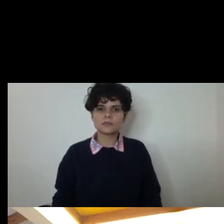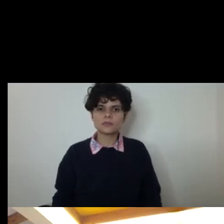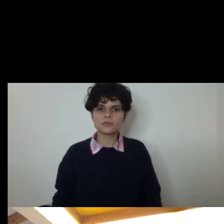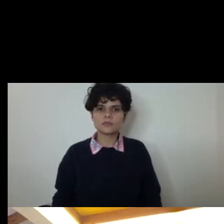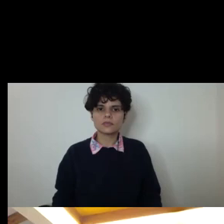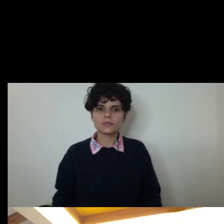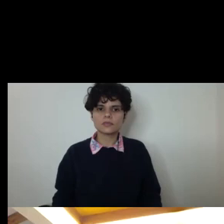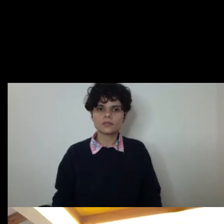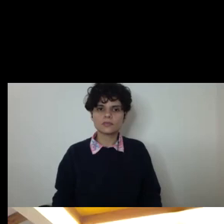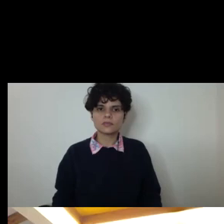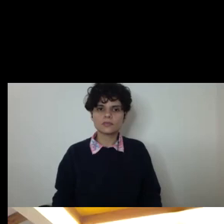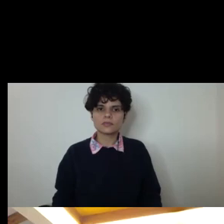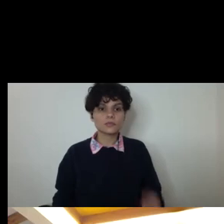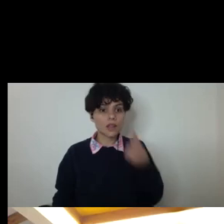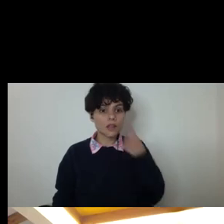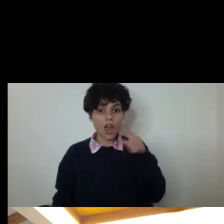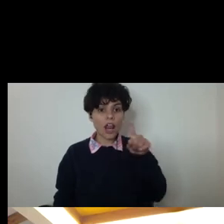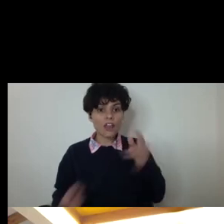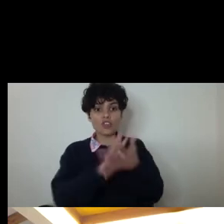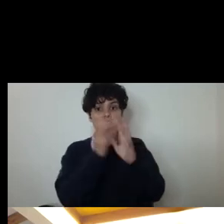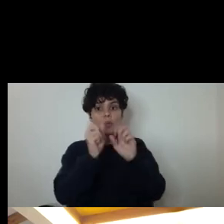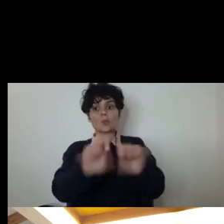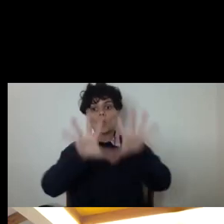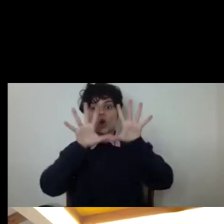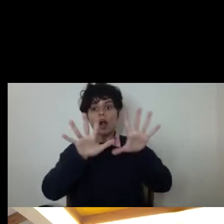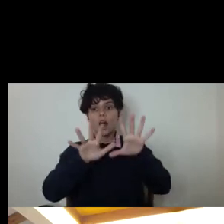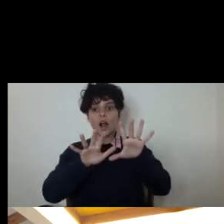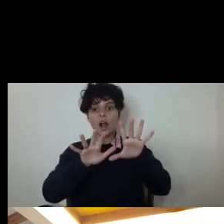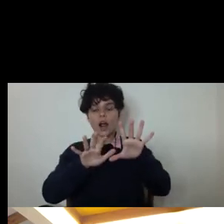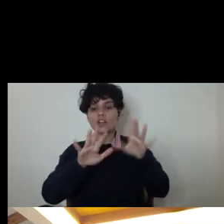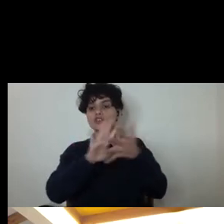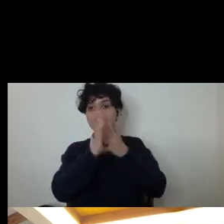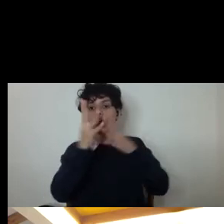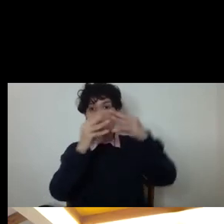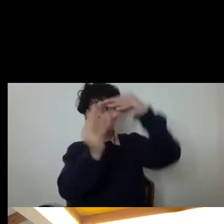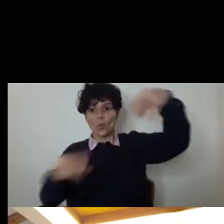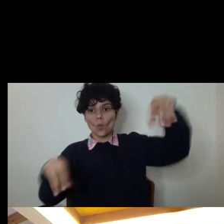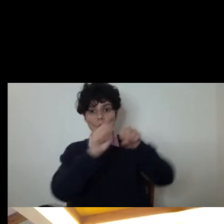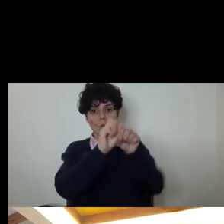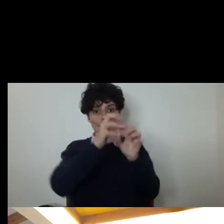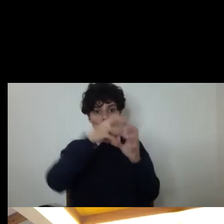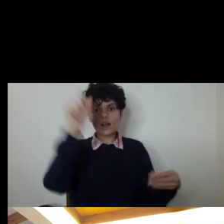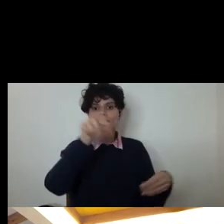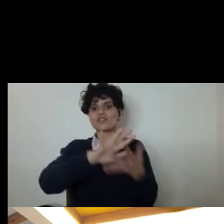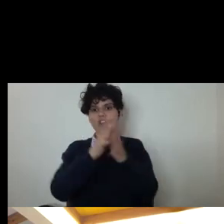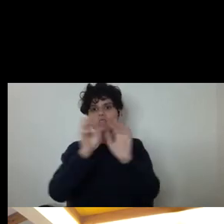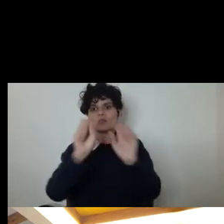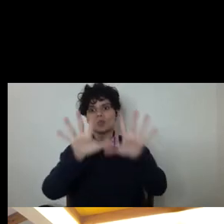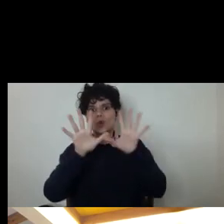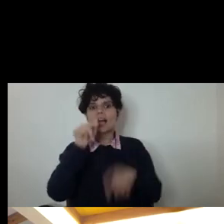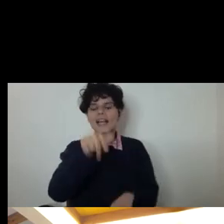¿Vieron ustedes ahí cómo se prendió todo el citoplasma? Ya. Bueno, ahí estábamos con un